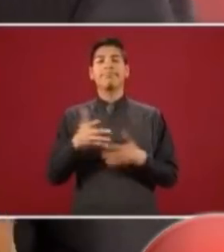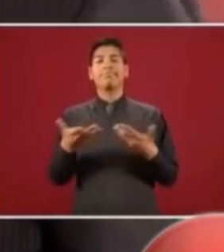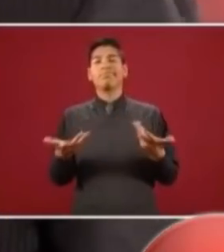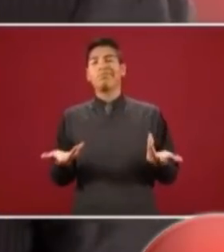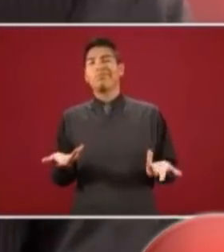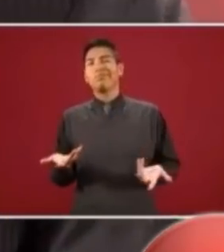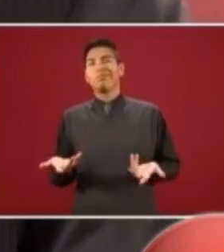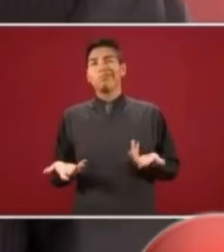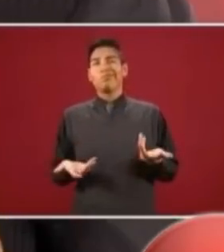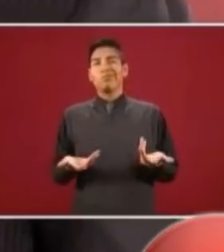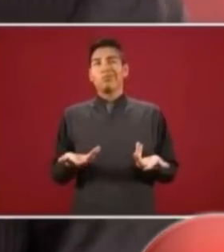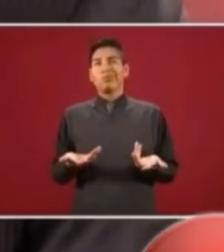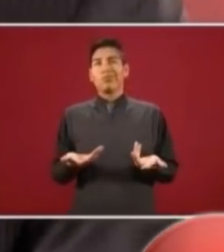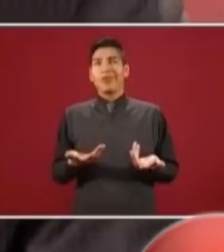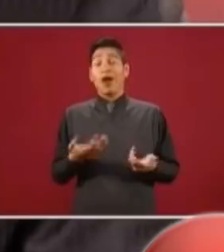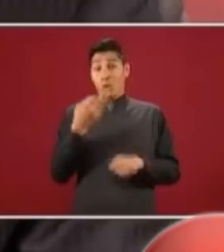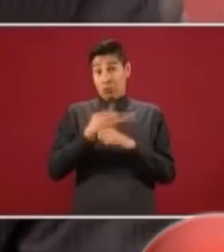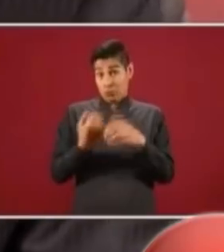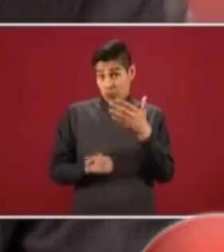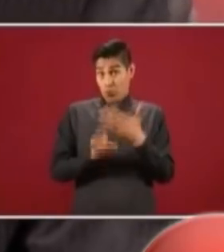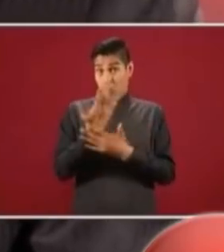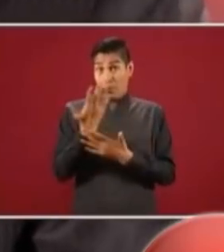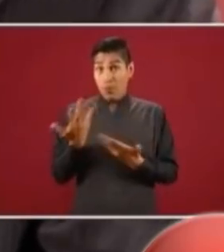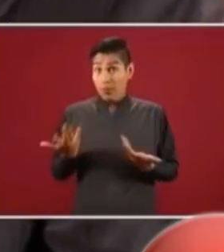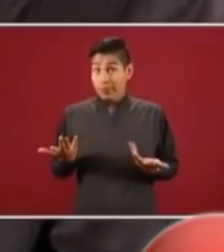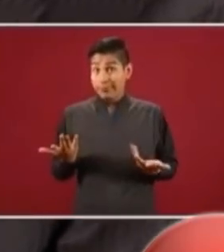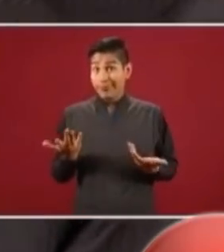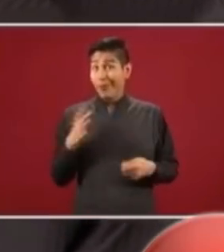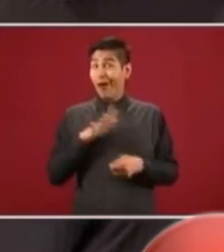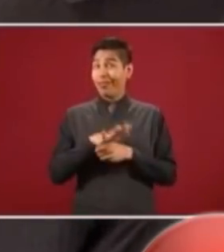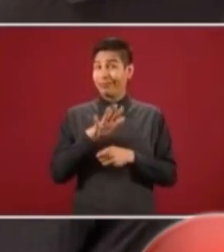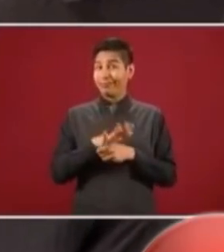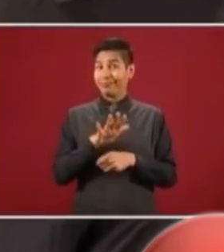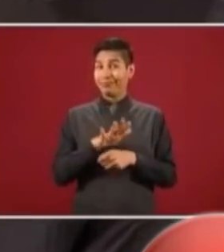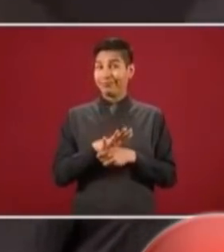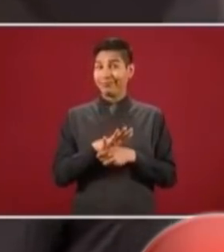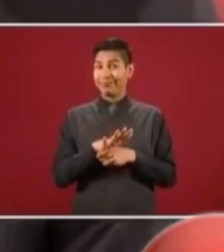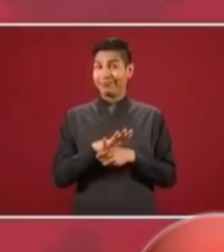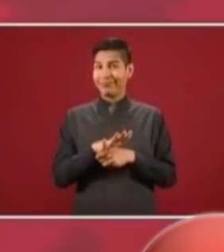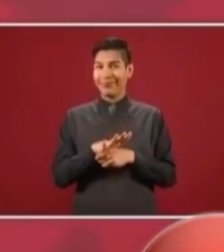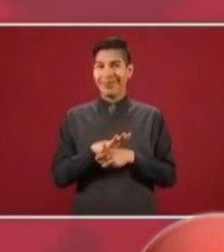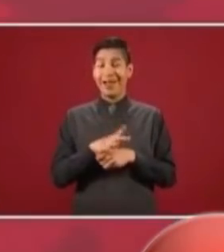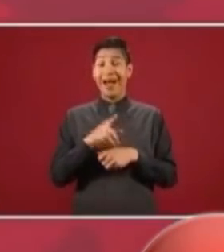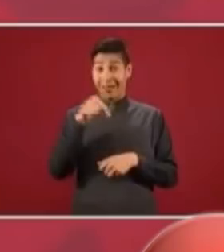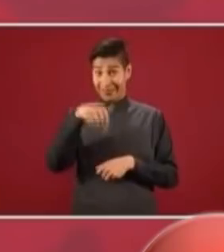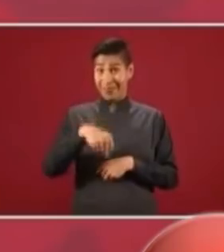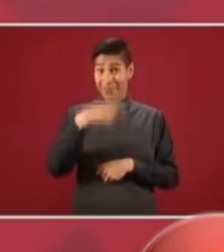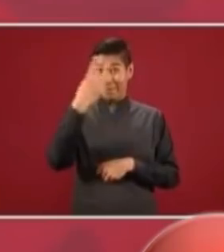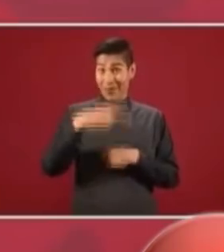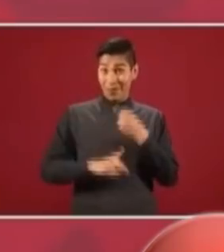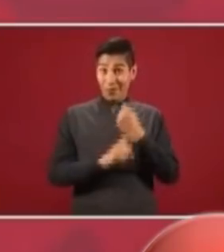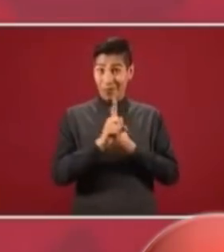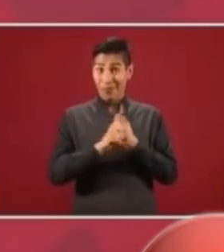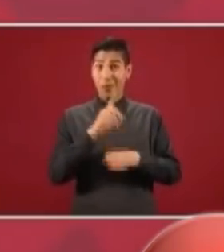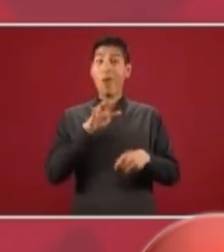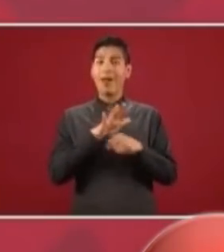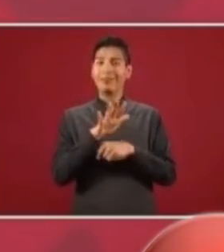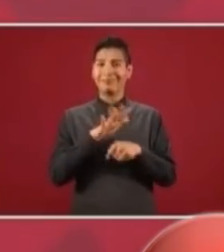es inédito, que el principal problema de México es la corrupción